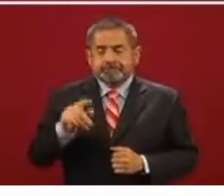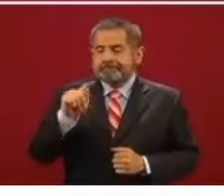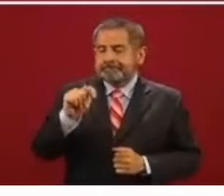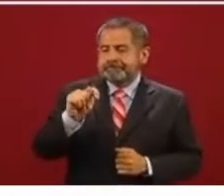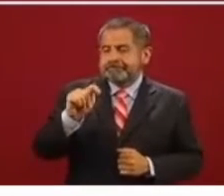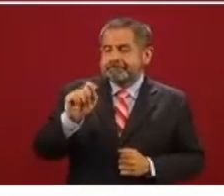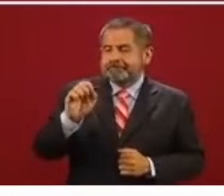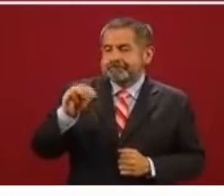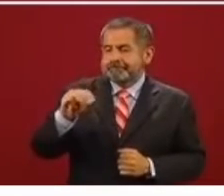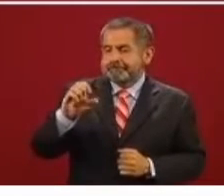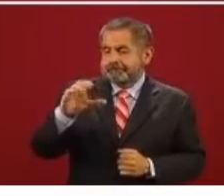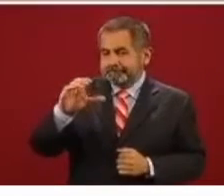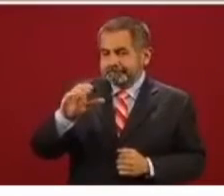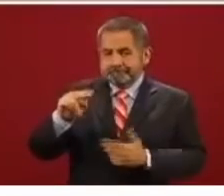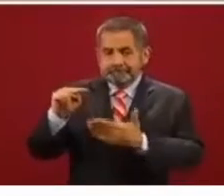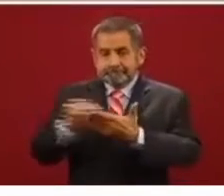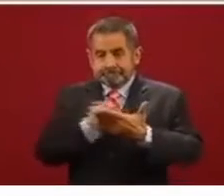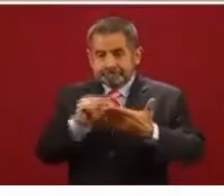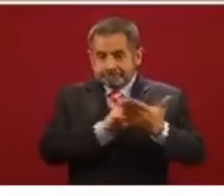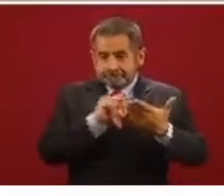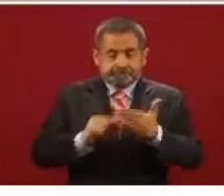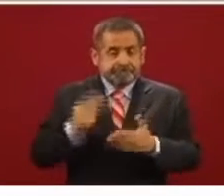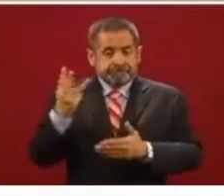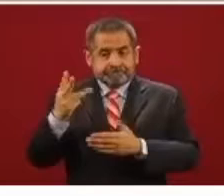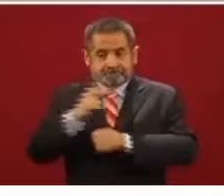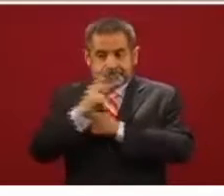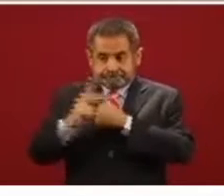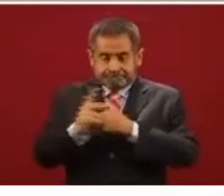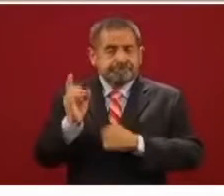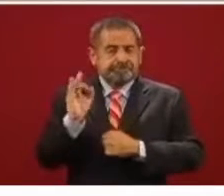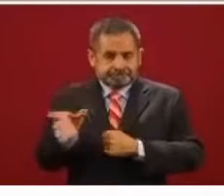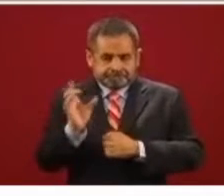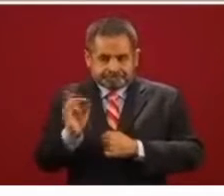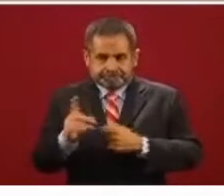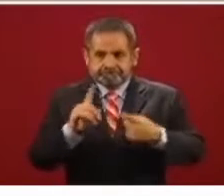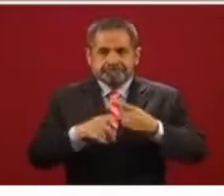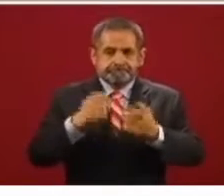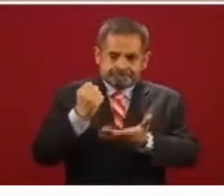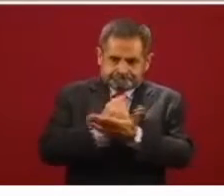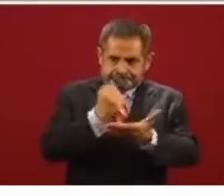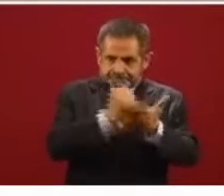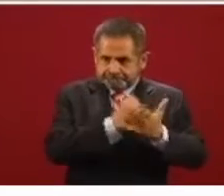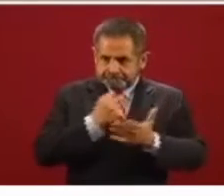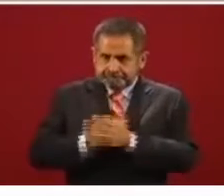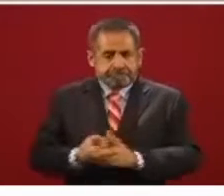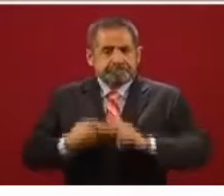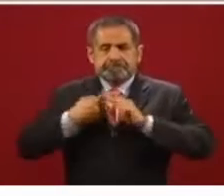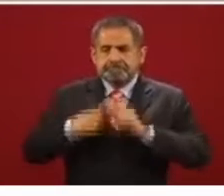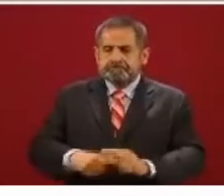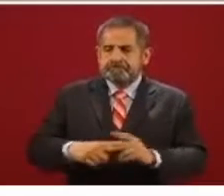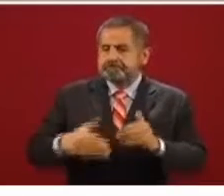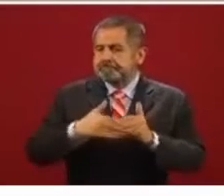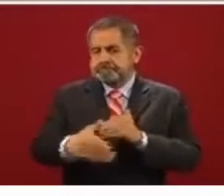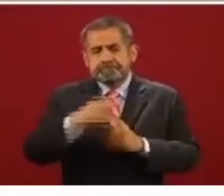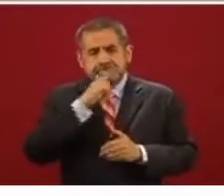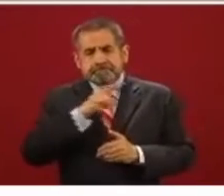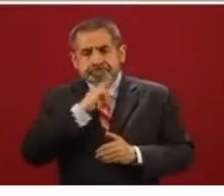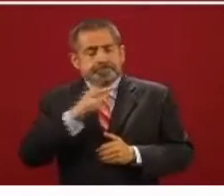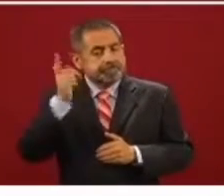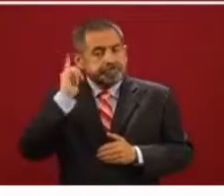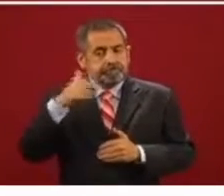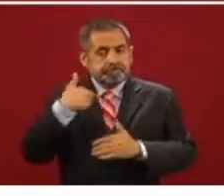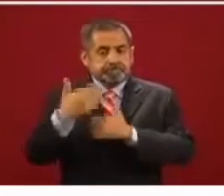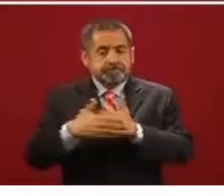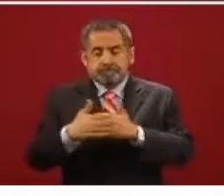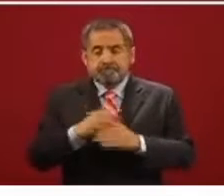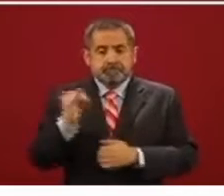ya se aprobó por los tres países, Estados Unidos, México y Canadá, entre en vigor lo más pronto posible. Ojalá se pueda en el